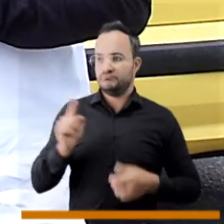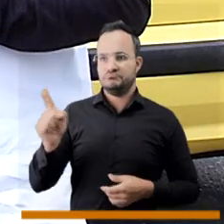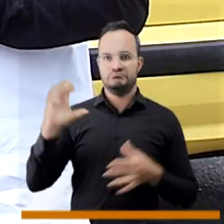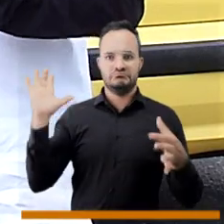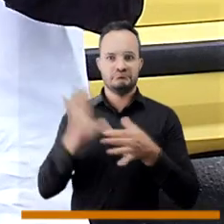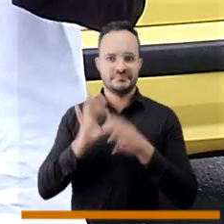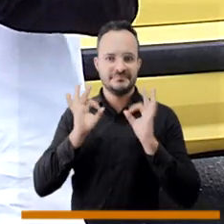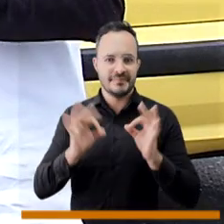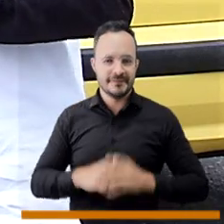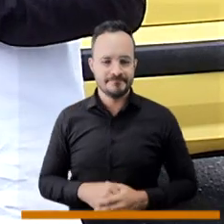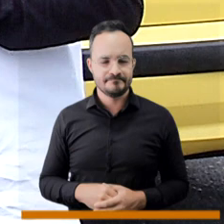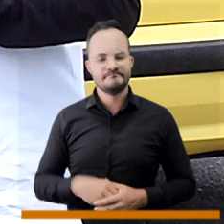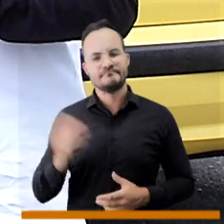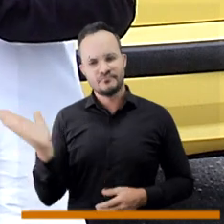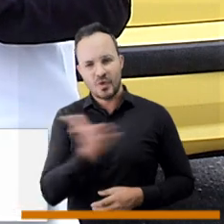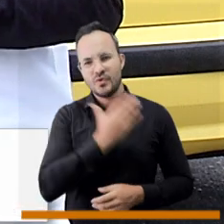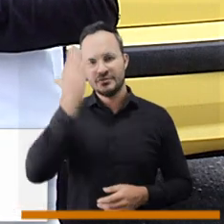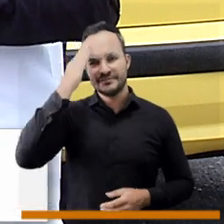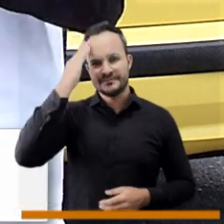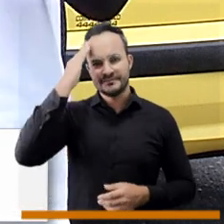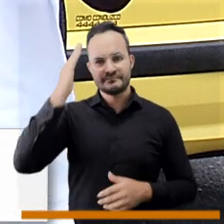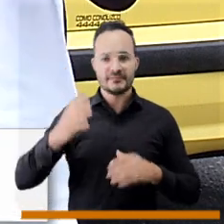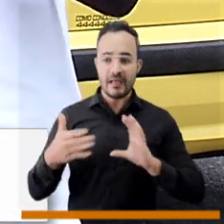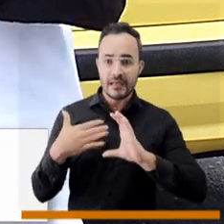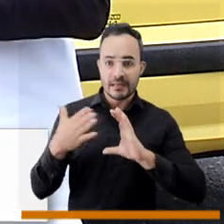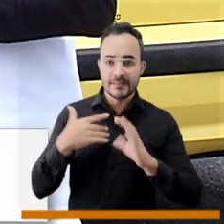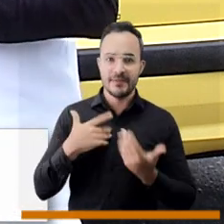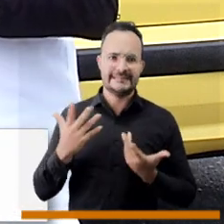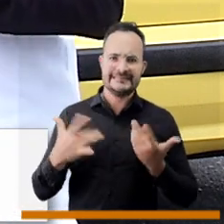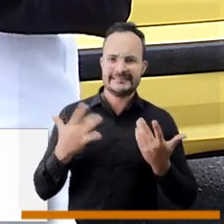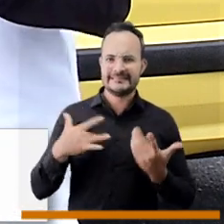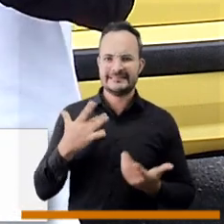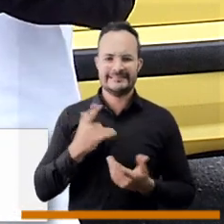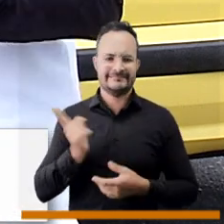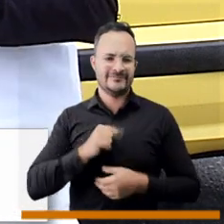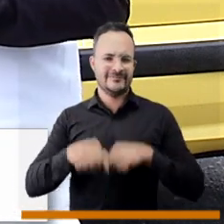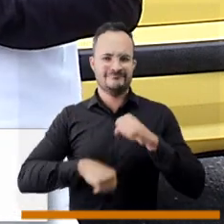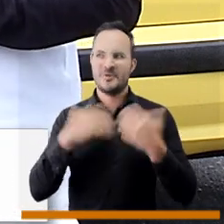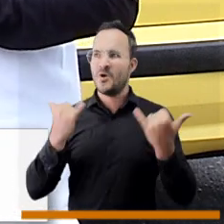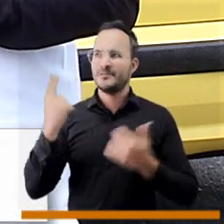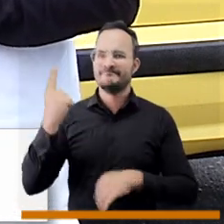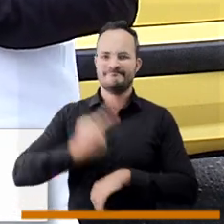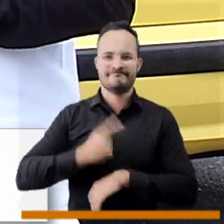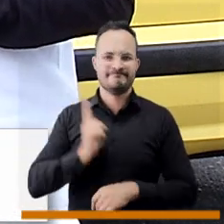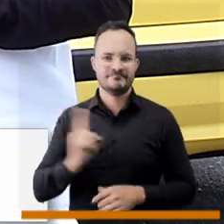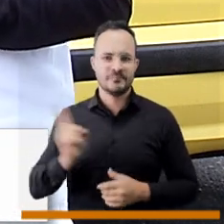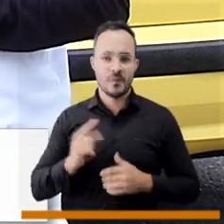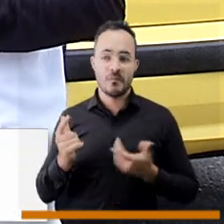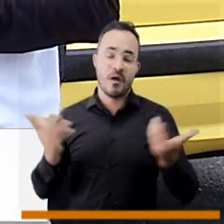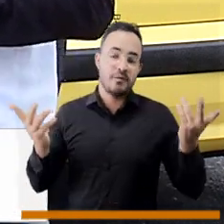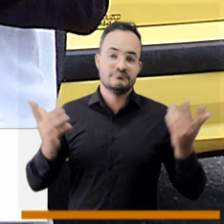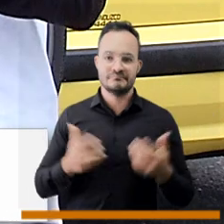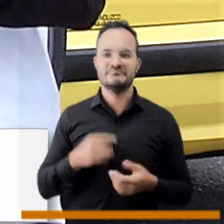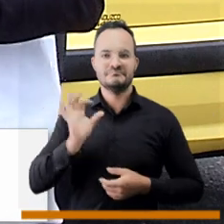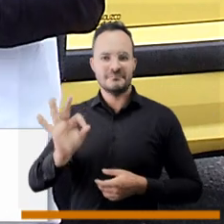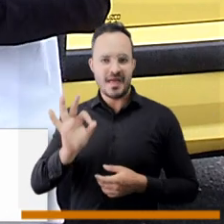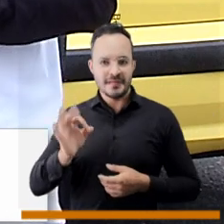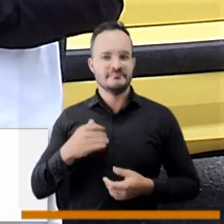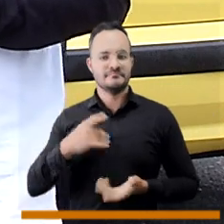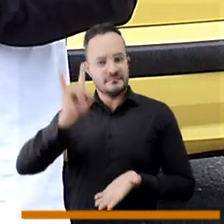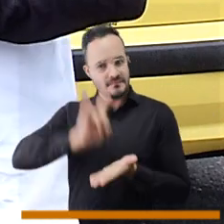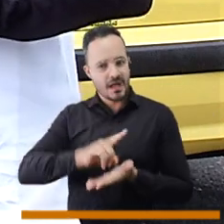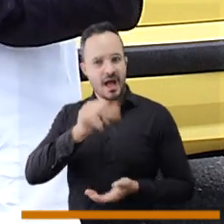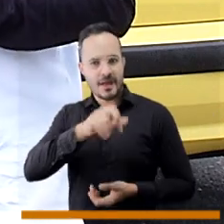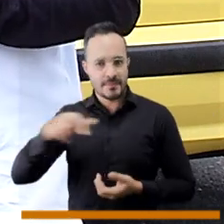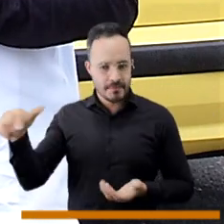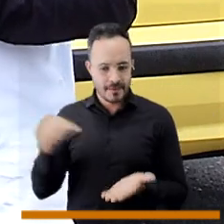a estudiar del medio de transporte. Como bien sabemos, por el tema del clima a veces se nos hace dificultad movernos en la bicicleta, entonces por eso